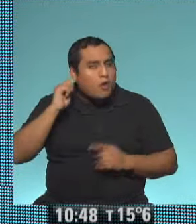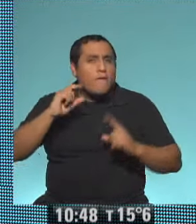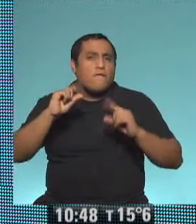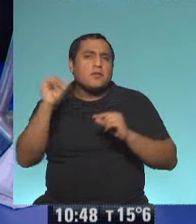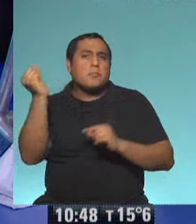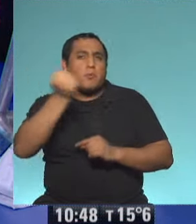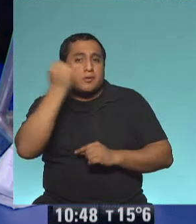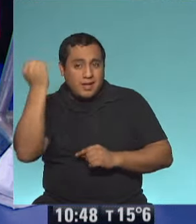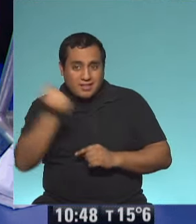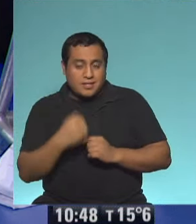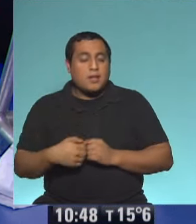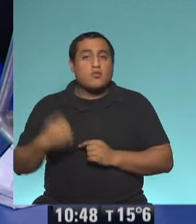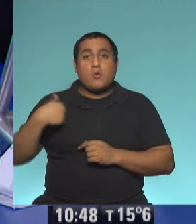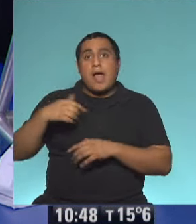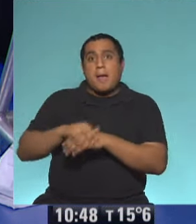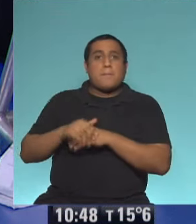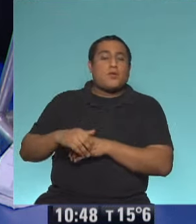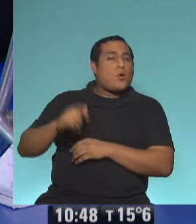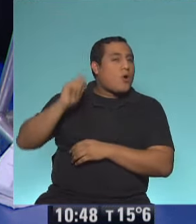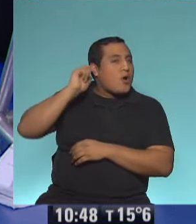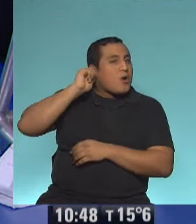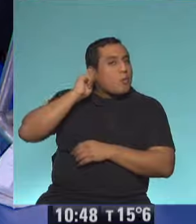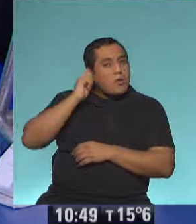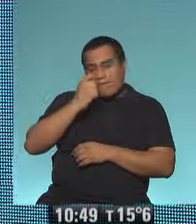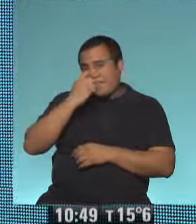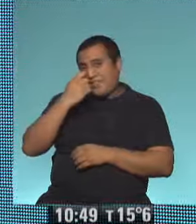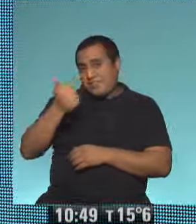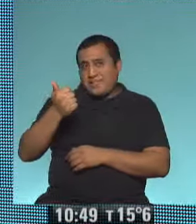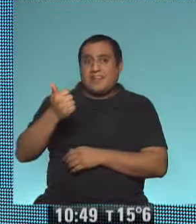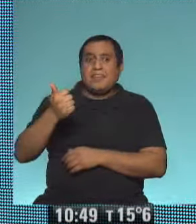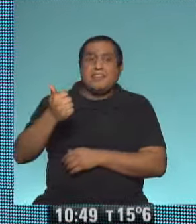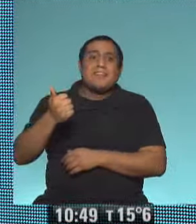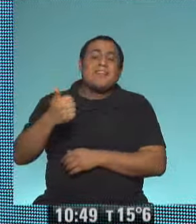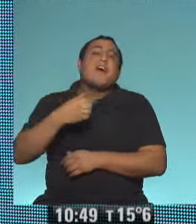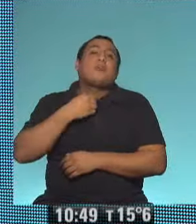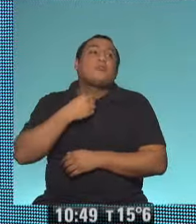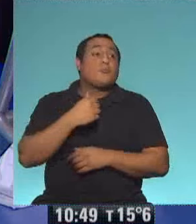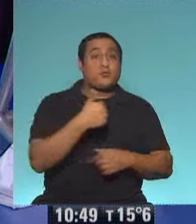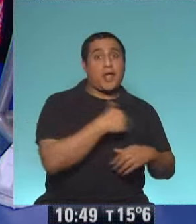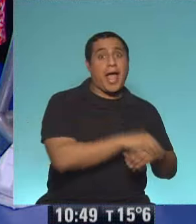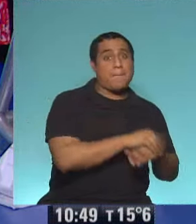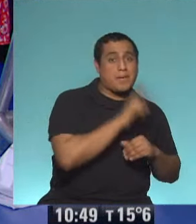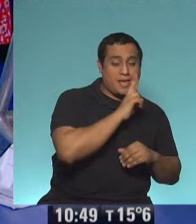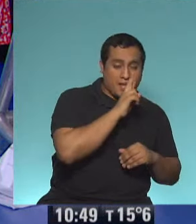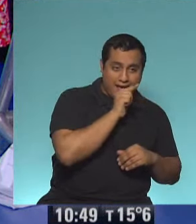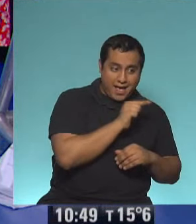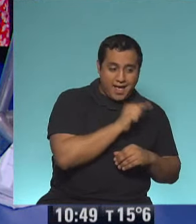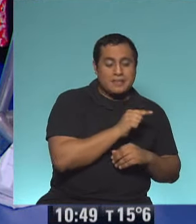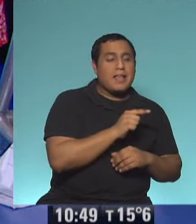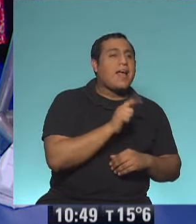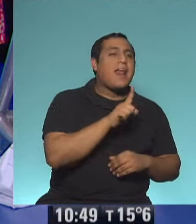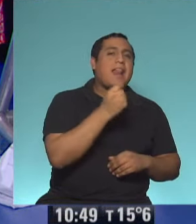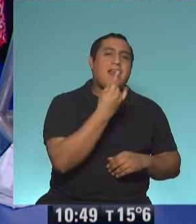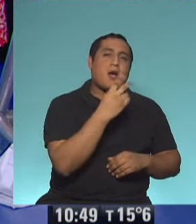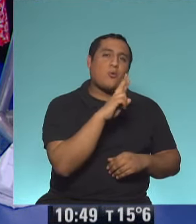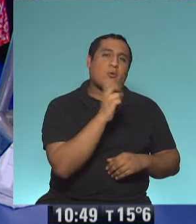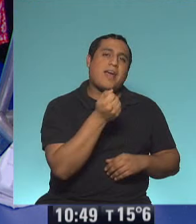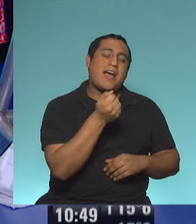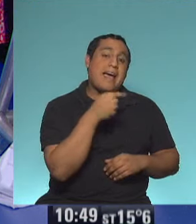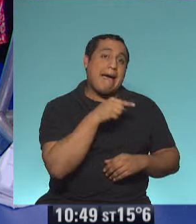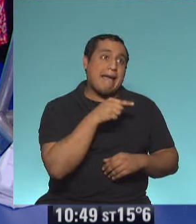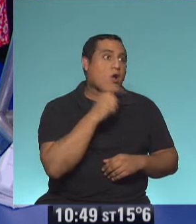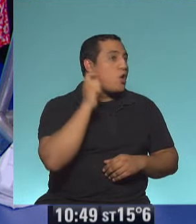importante. Yo tengo un amigo que cumple el 26 de agosto. Bien, yo tengo una amiga que cumple el 28 de agosto. Ay, mira. Muy bien. Laurita. Buenísimo. Ahí está, yo tengo...